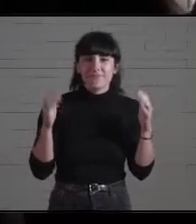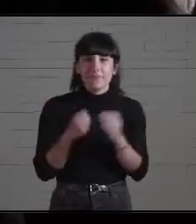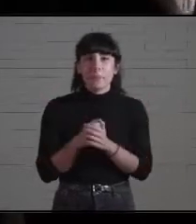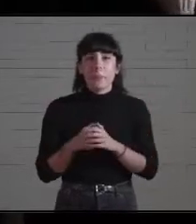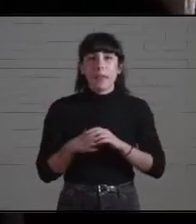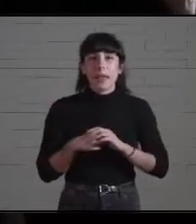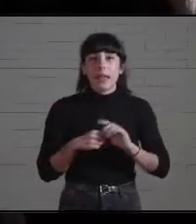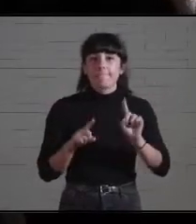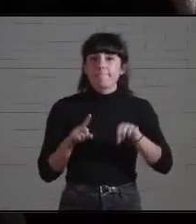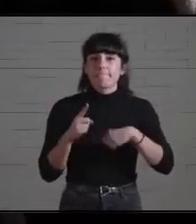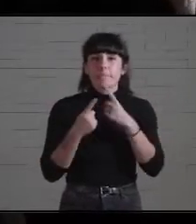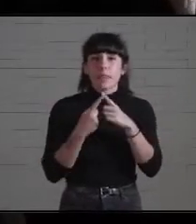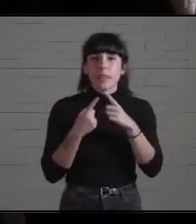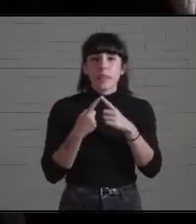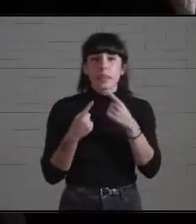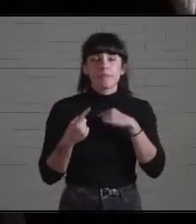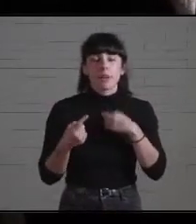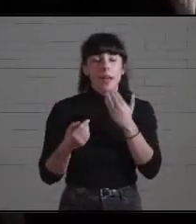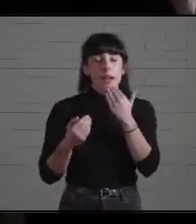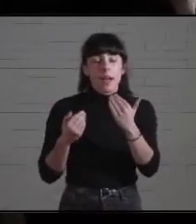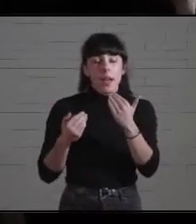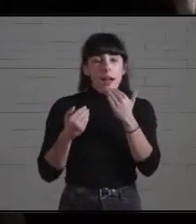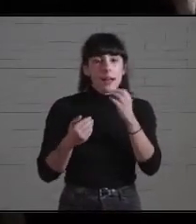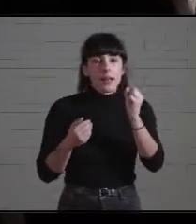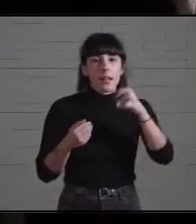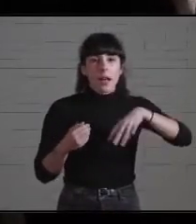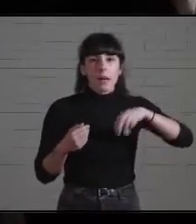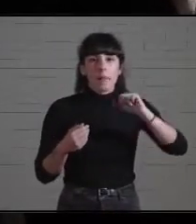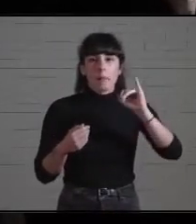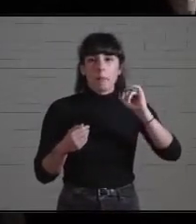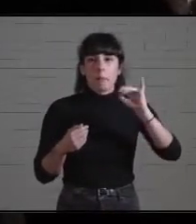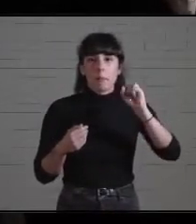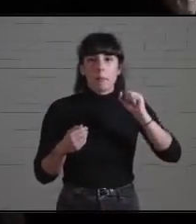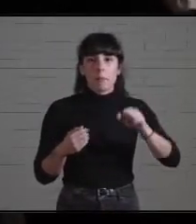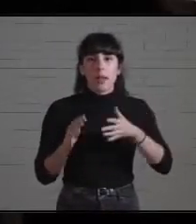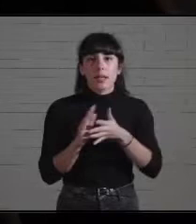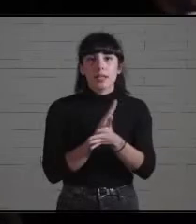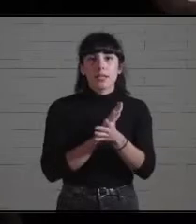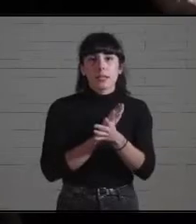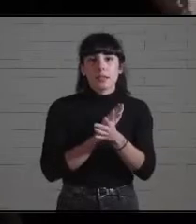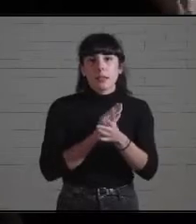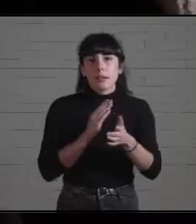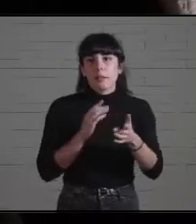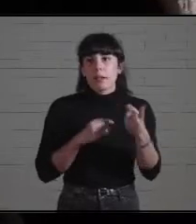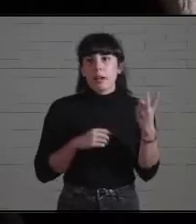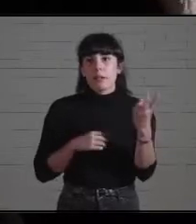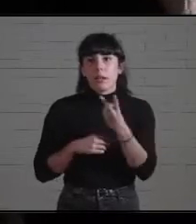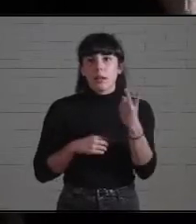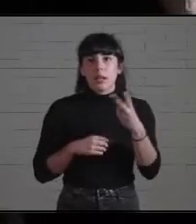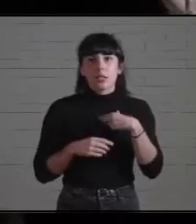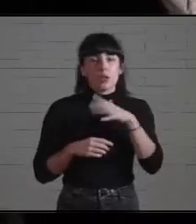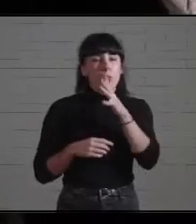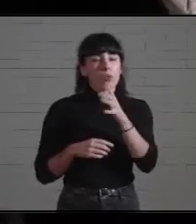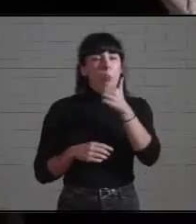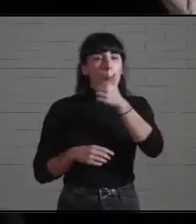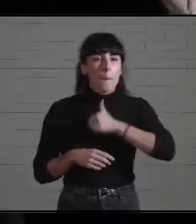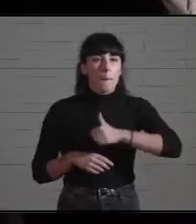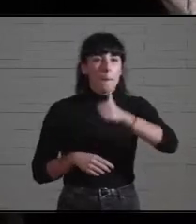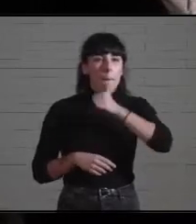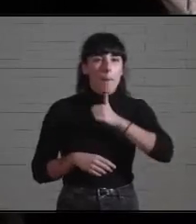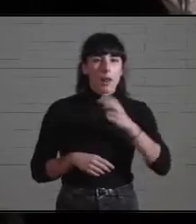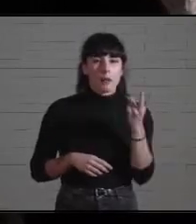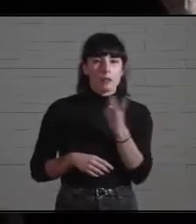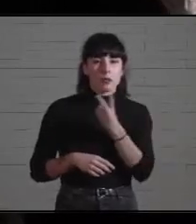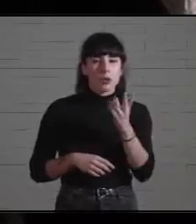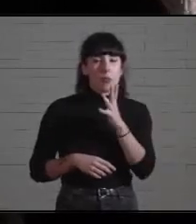En primer lugar, bueno, agradecer sobre todo a Maya Echevarría y a María Miguel de UNAF toda la paciencia que han tenido con nosotras, porque el